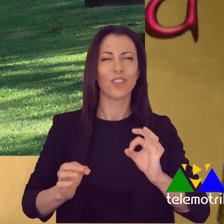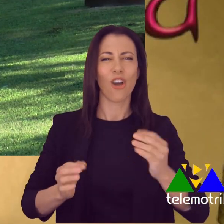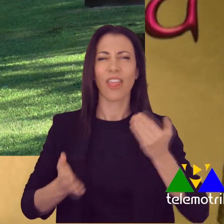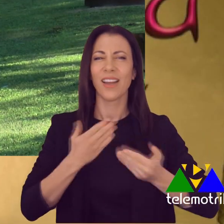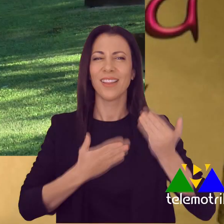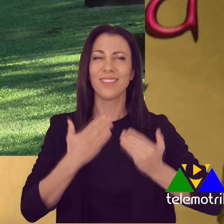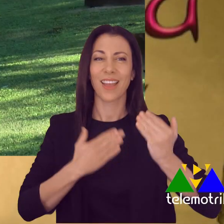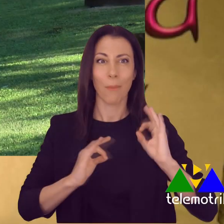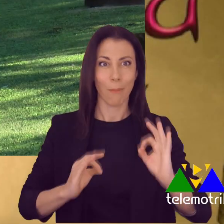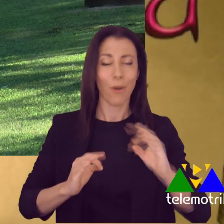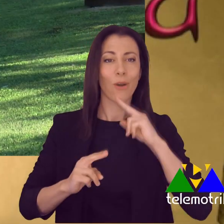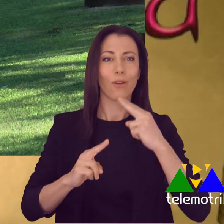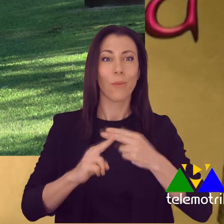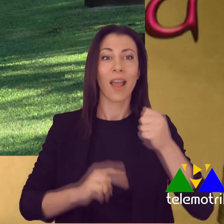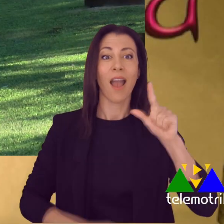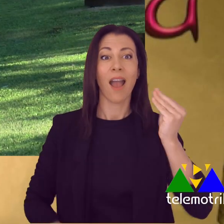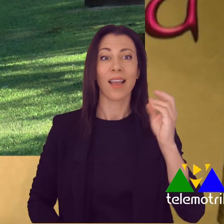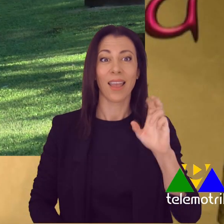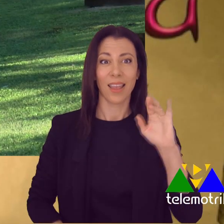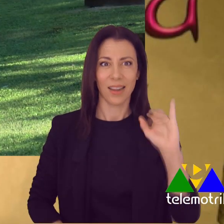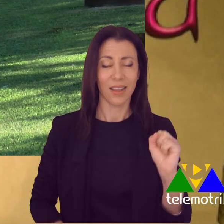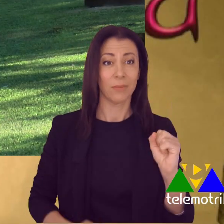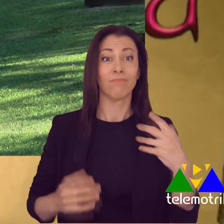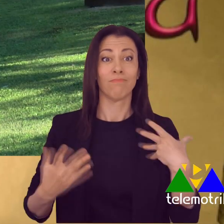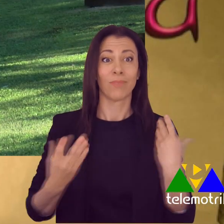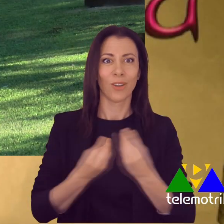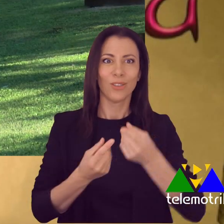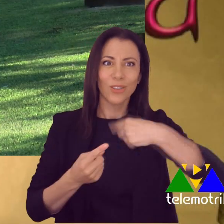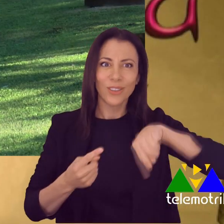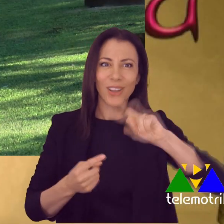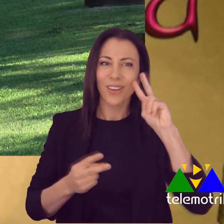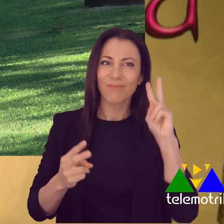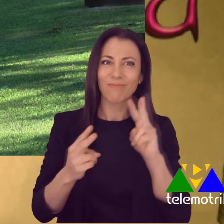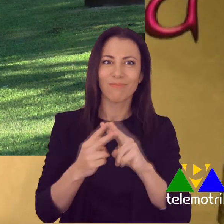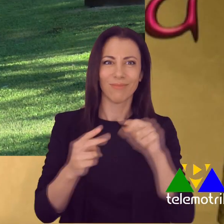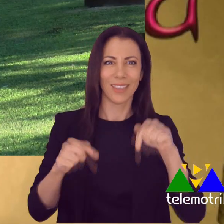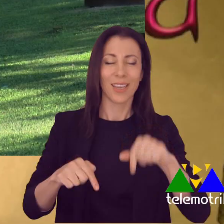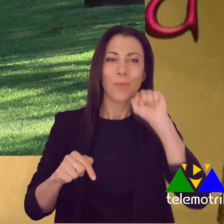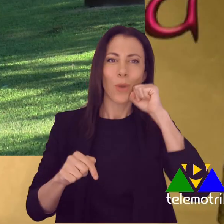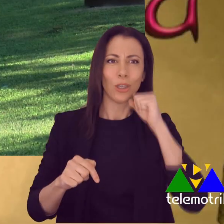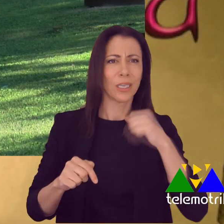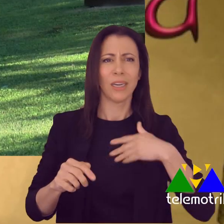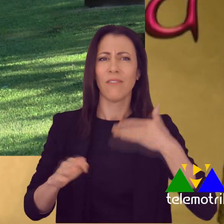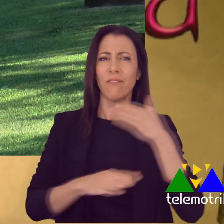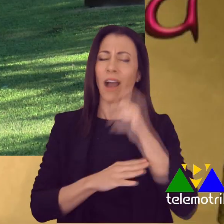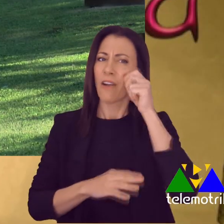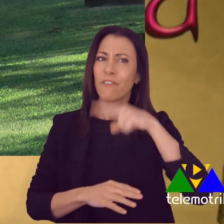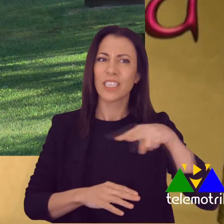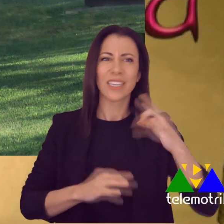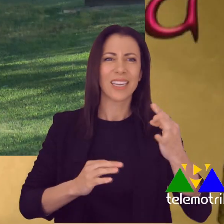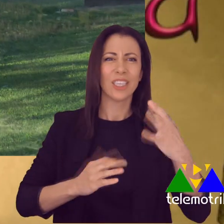máquina de la alquería, nuestros encuentros con Motril. Y ya saben que últimamente estamos visitando todo nuestro litoral, toda esta